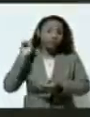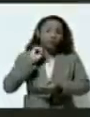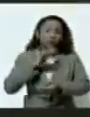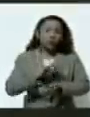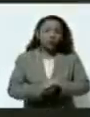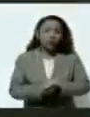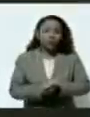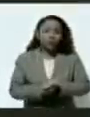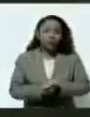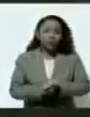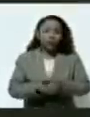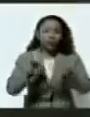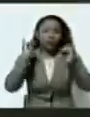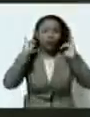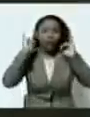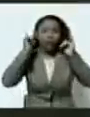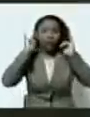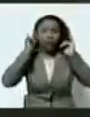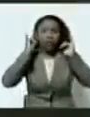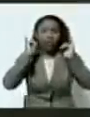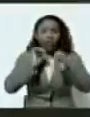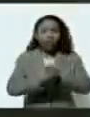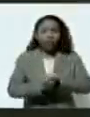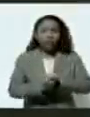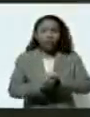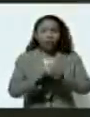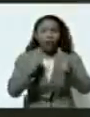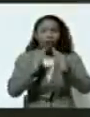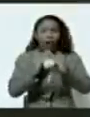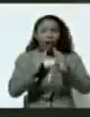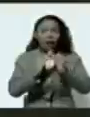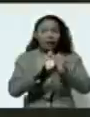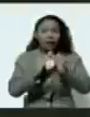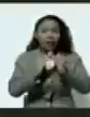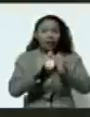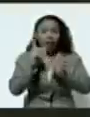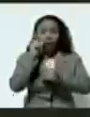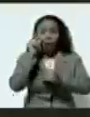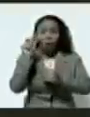de la fulana fiesta en la casa del tipo.